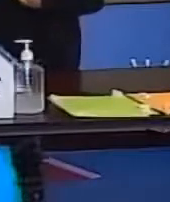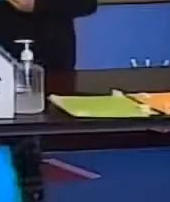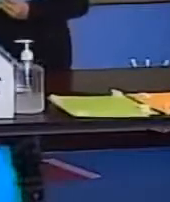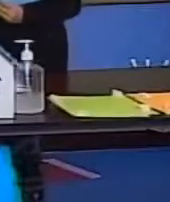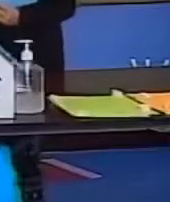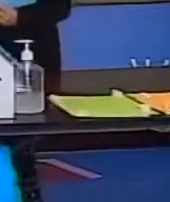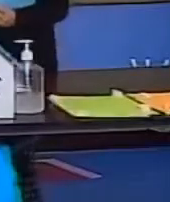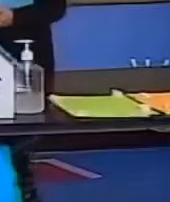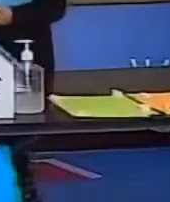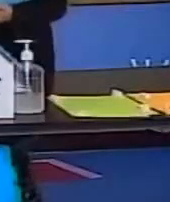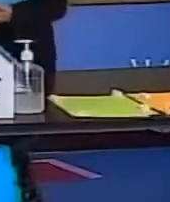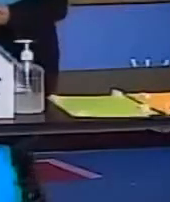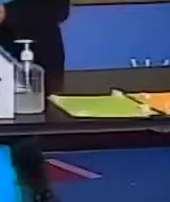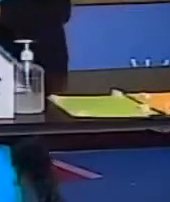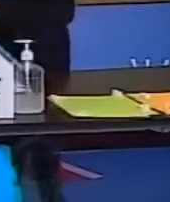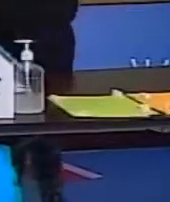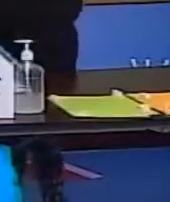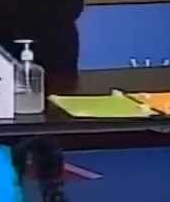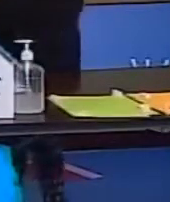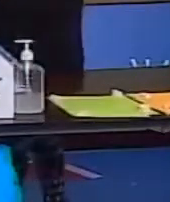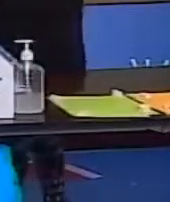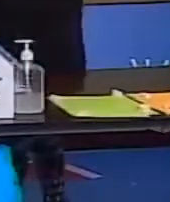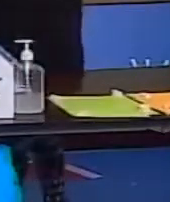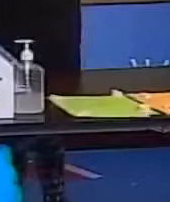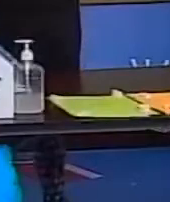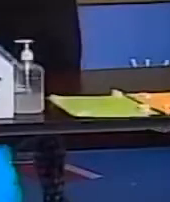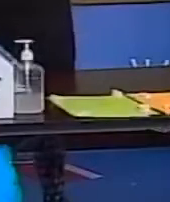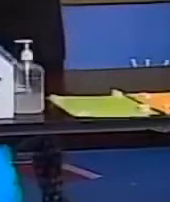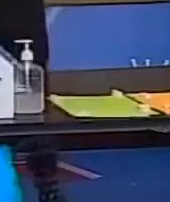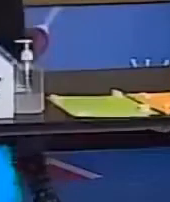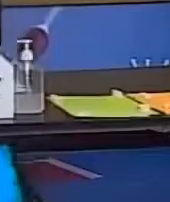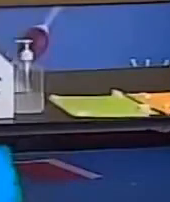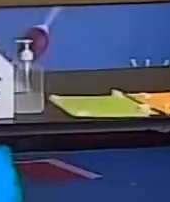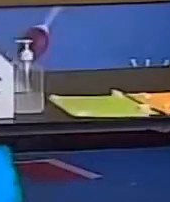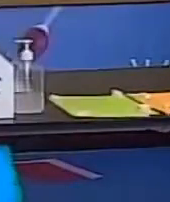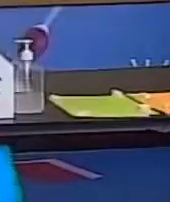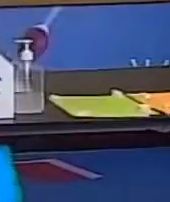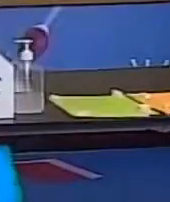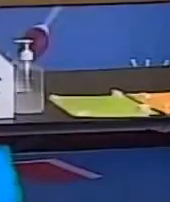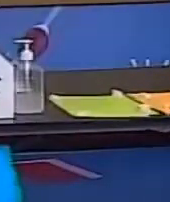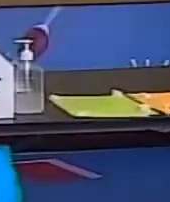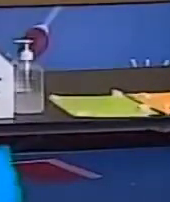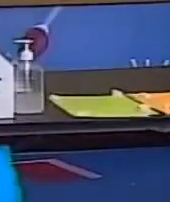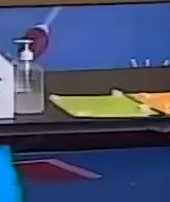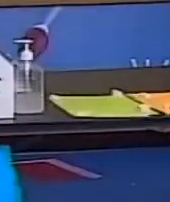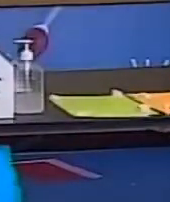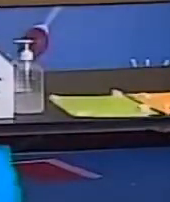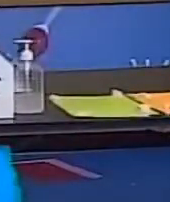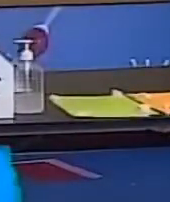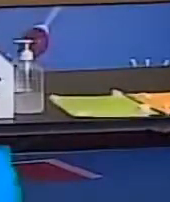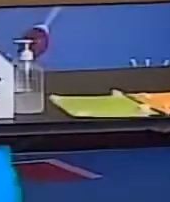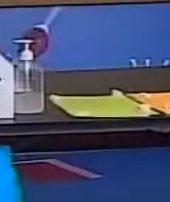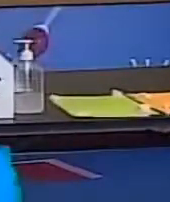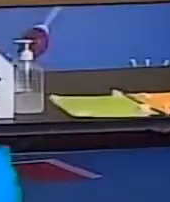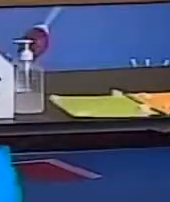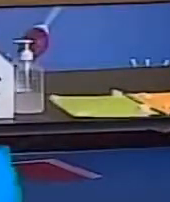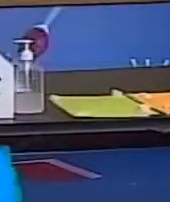Muy bien, a los dedos, que es el órgano del sentido del tacto.